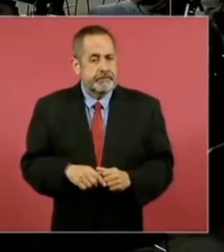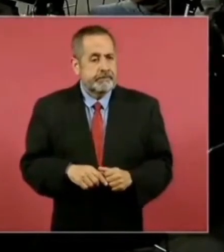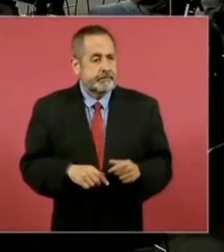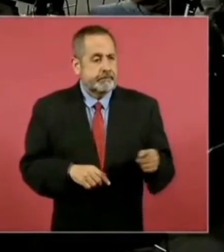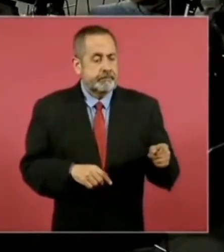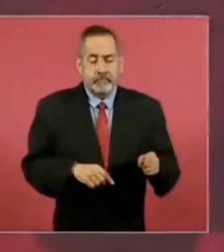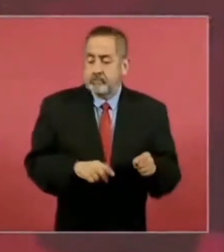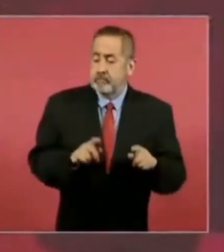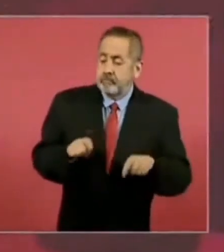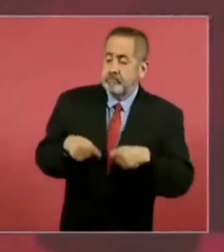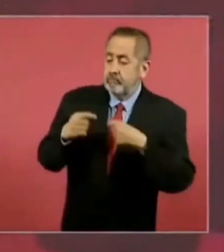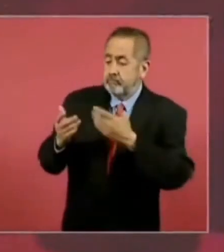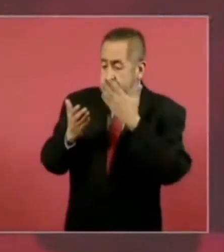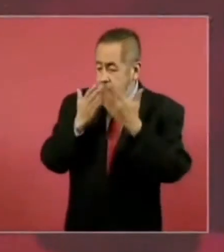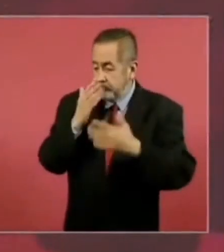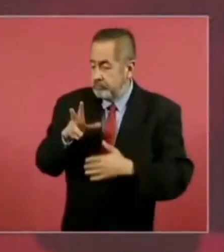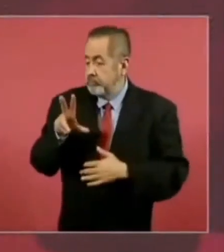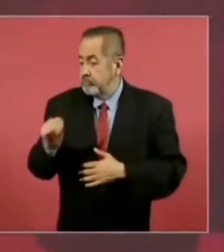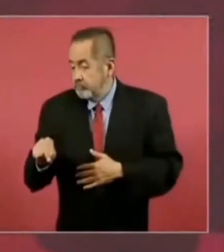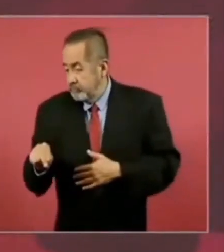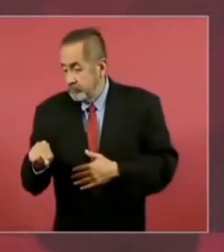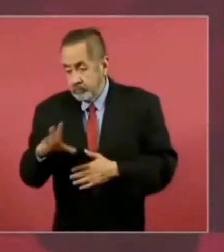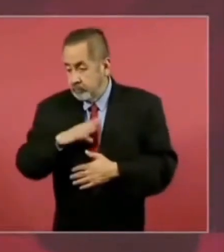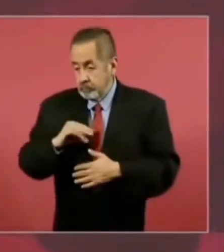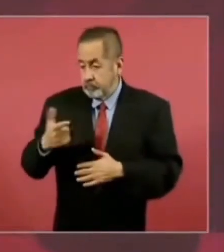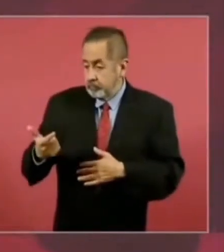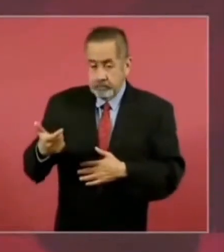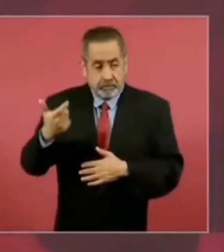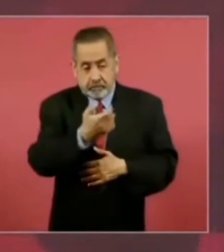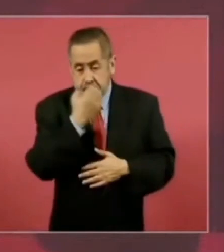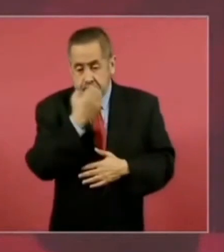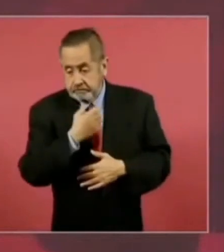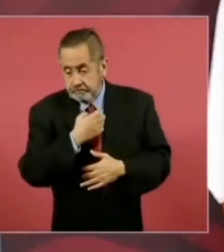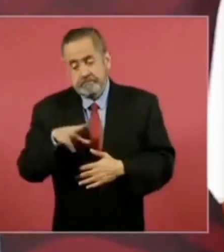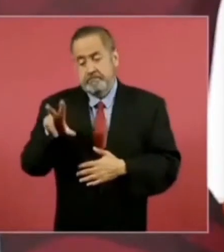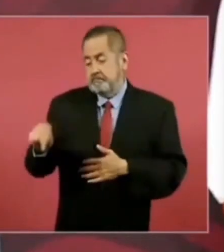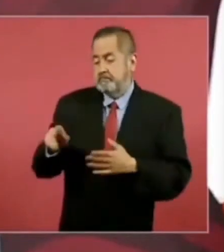estudio a quienes no tienen para pagar colegiatura.